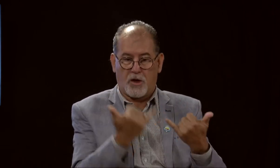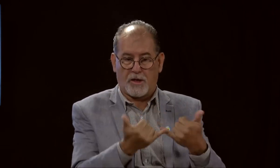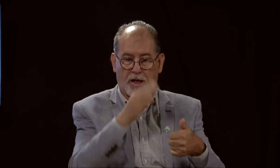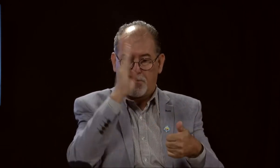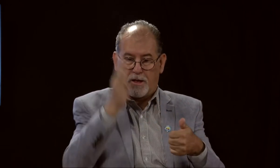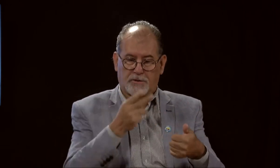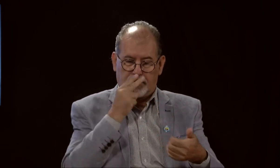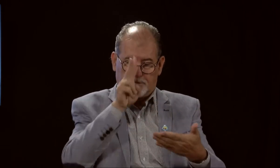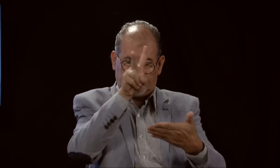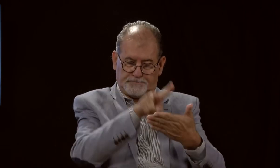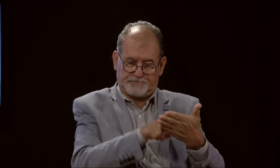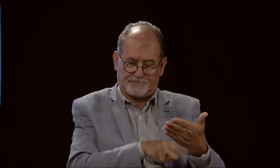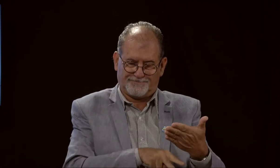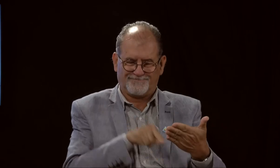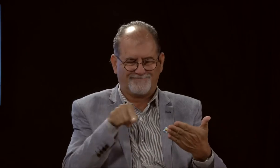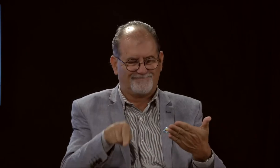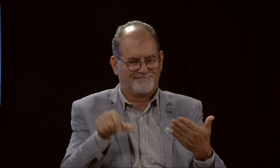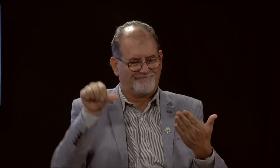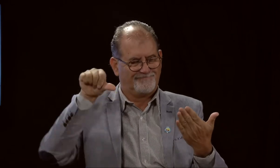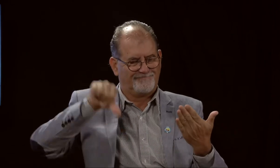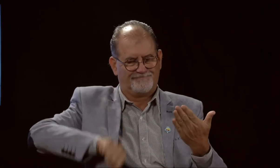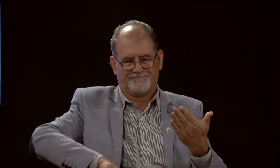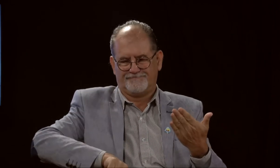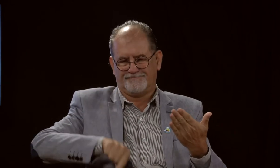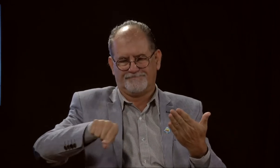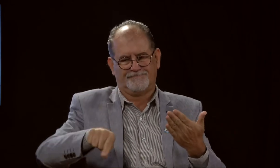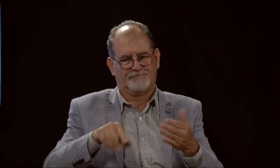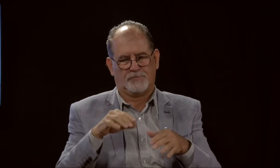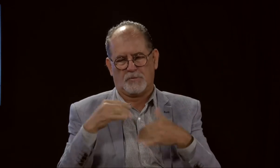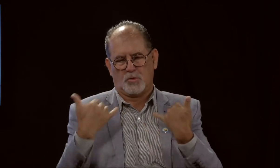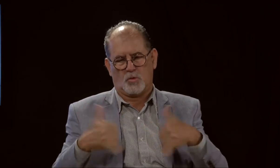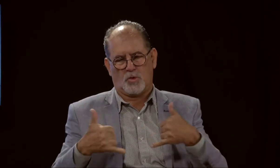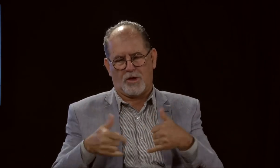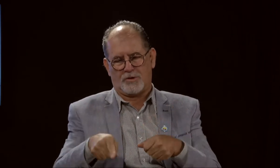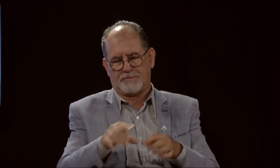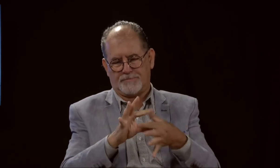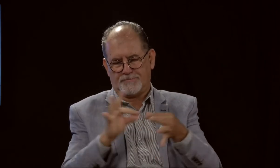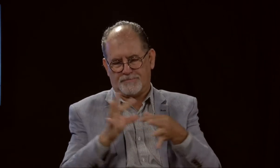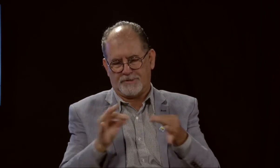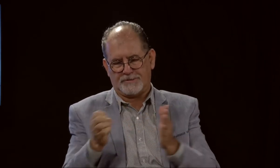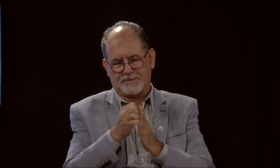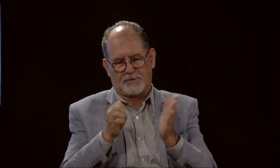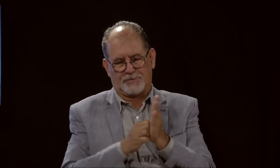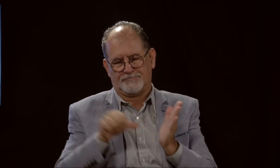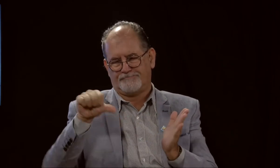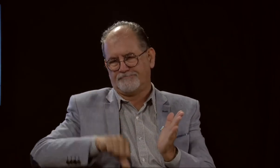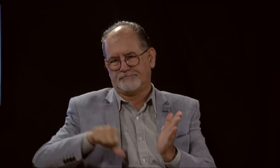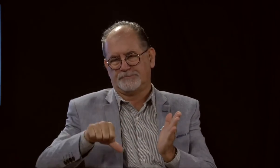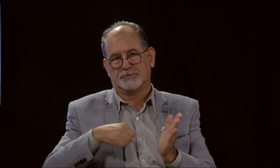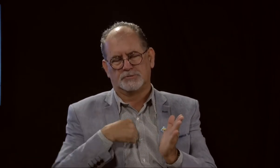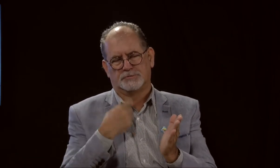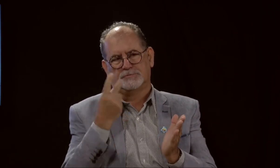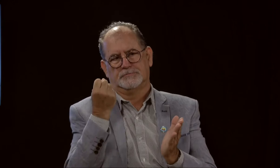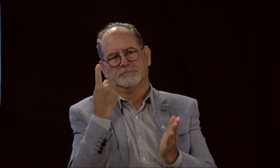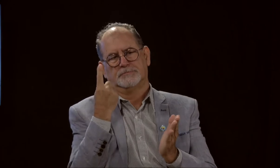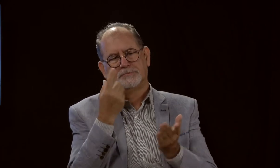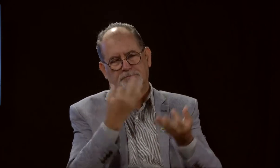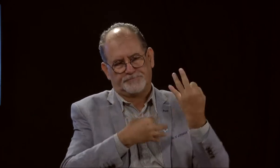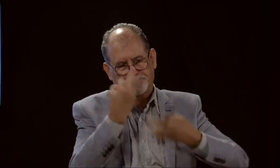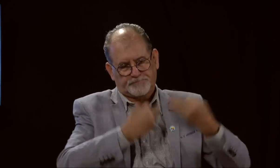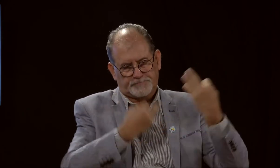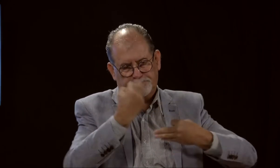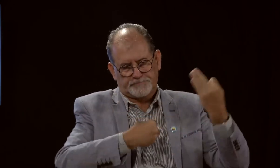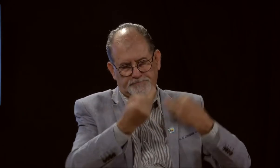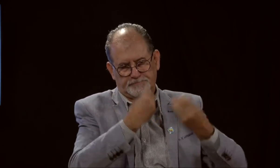pertenecemos al Comité Paralímpico. Y a nivel internacional, no es reconocido por nuestras organizaciones.